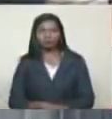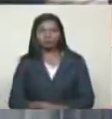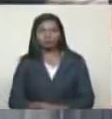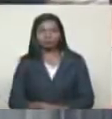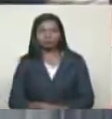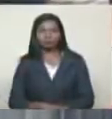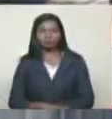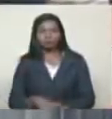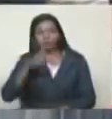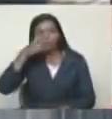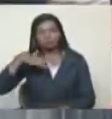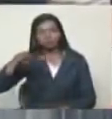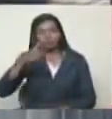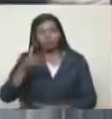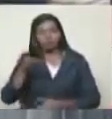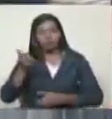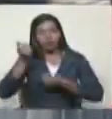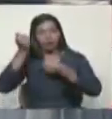El pueblo en arma.